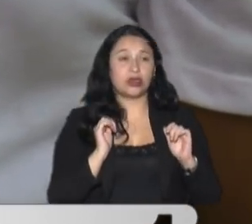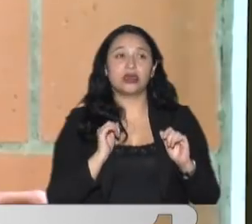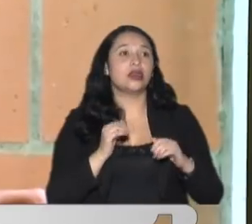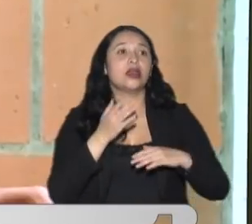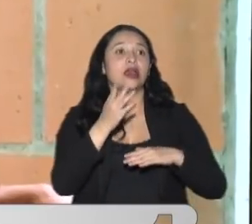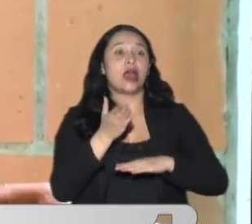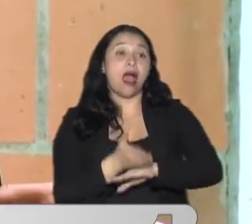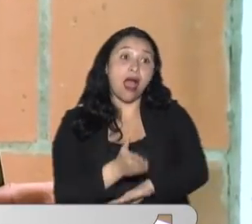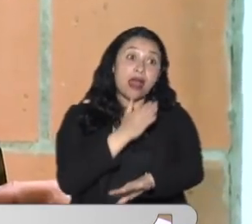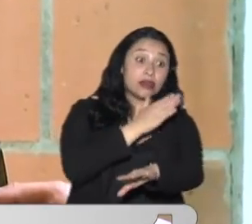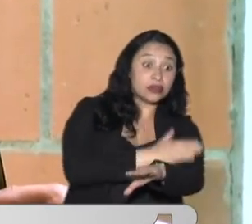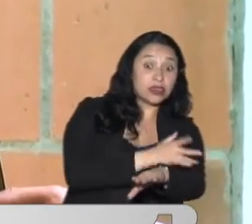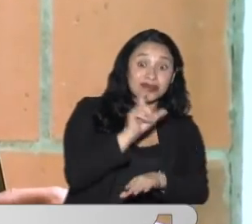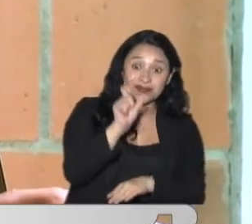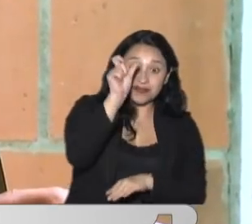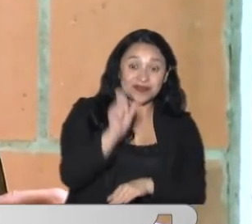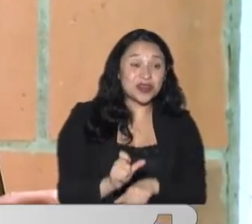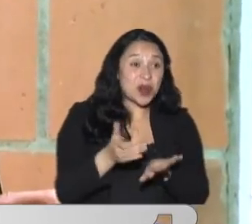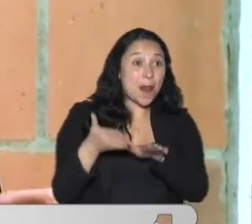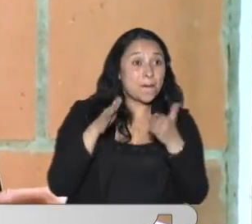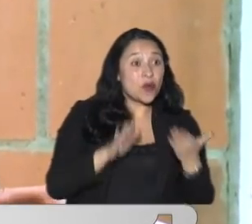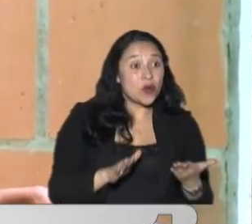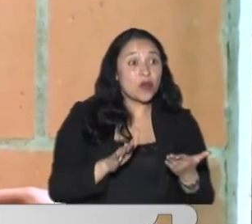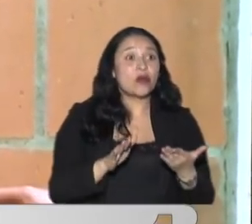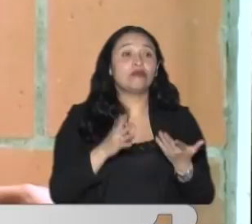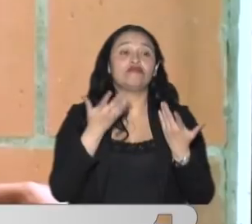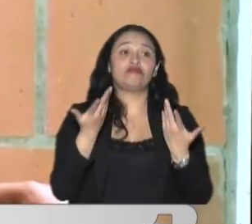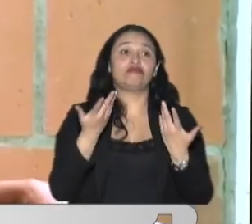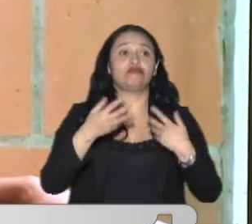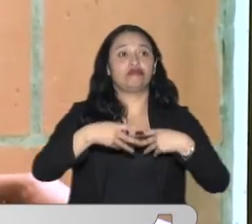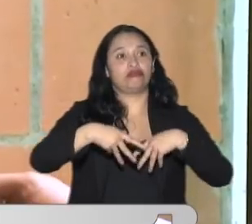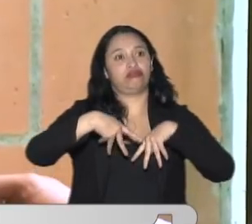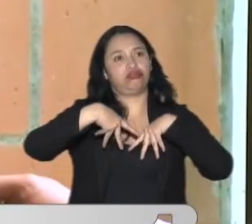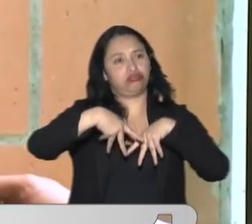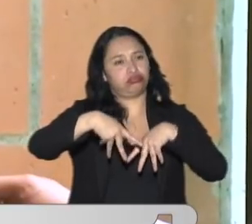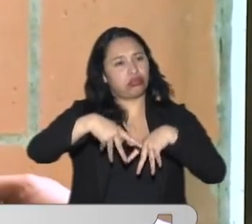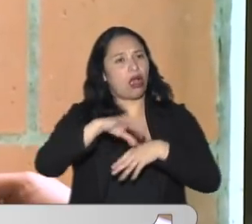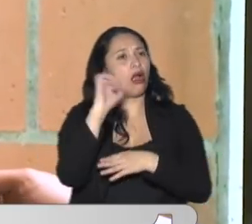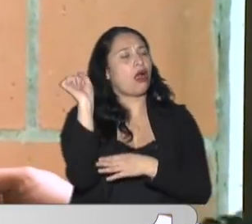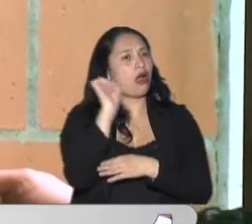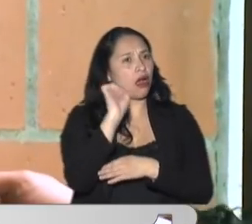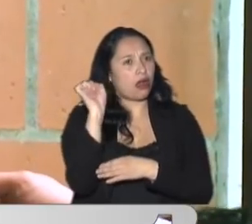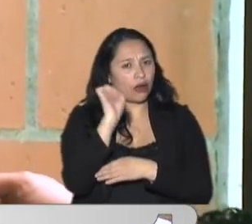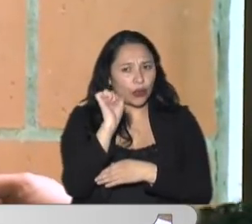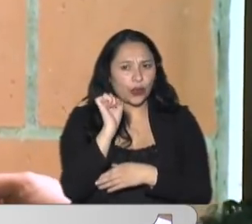atentado nosotros tuvimos una caravana aquí con todos los carros y